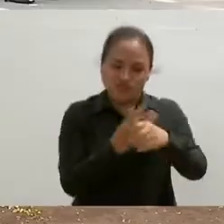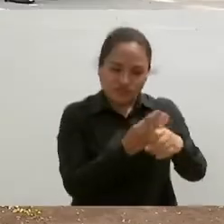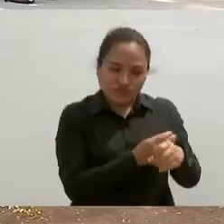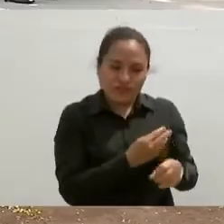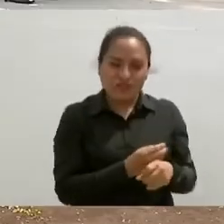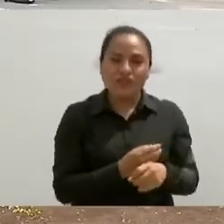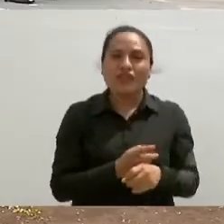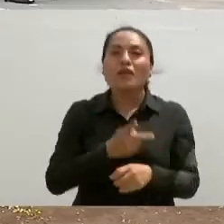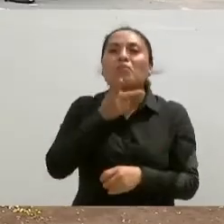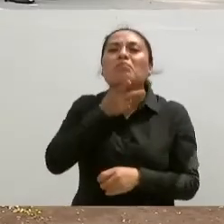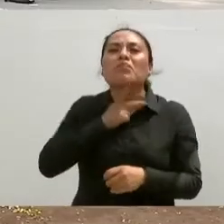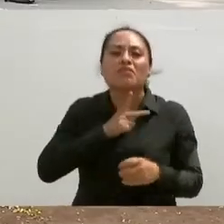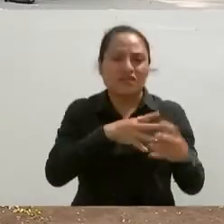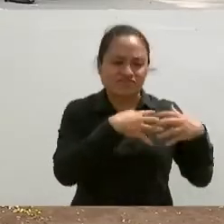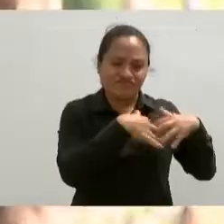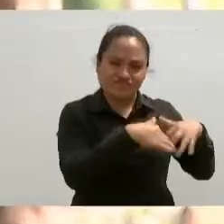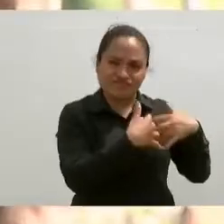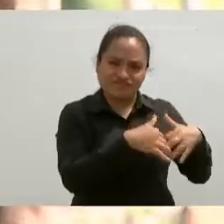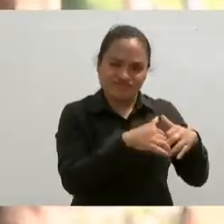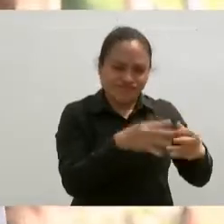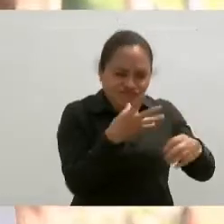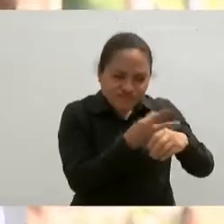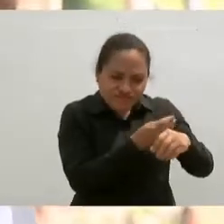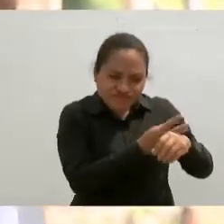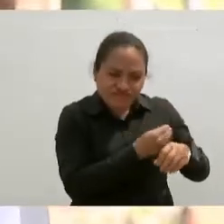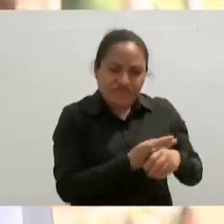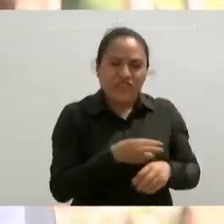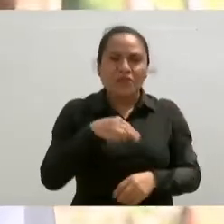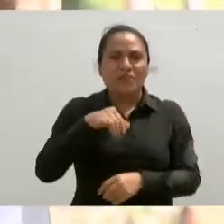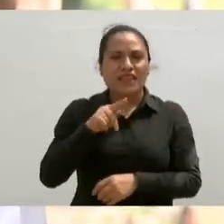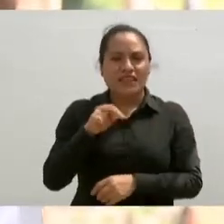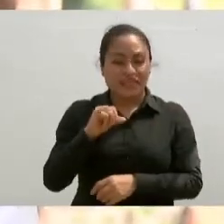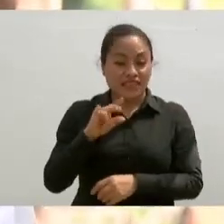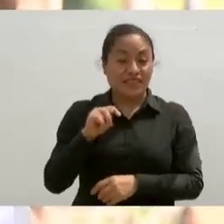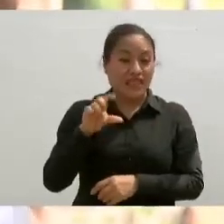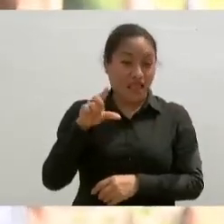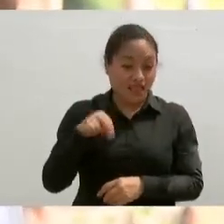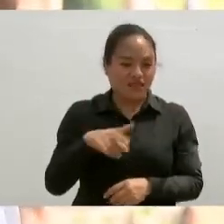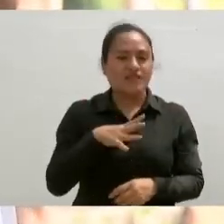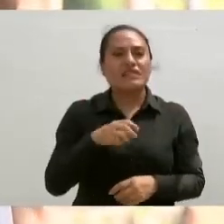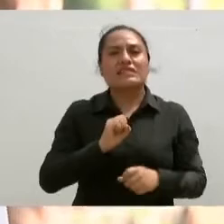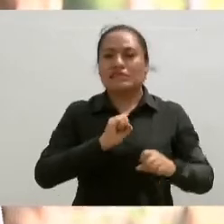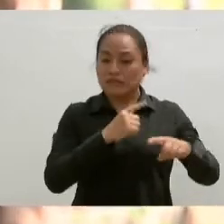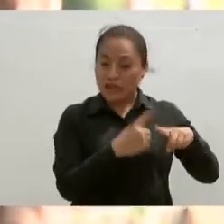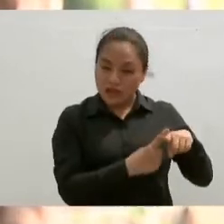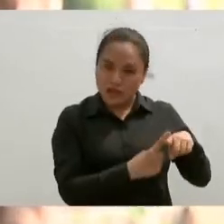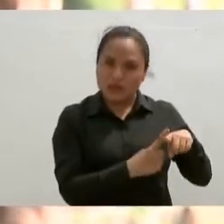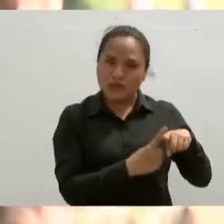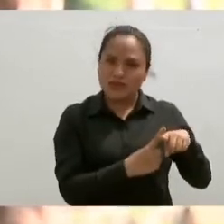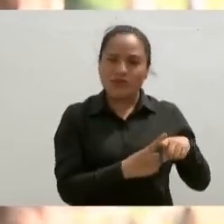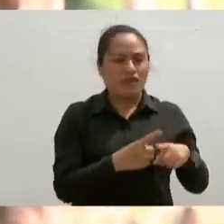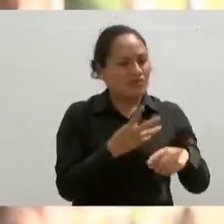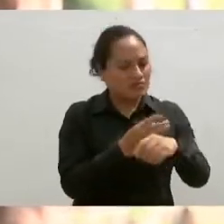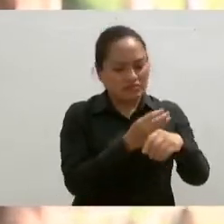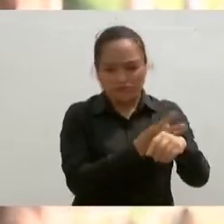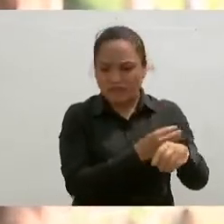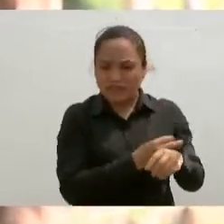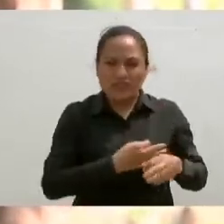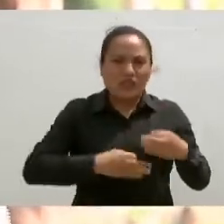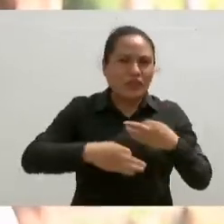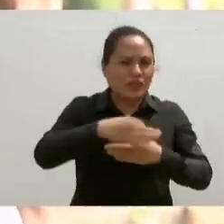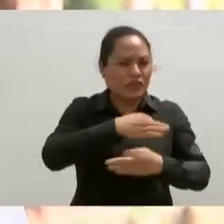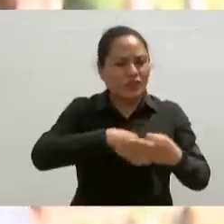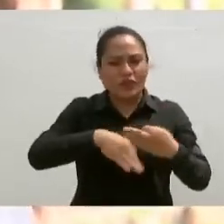dos refinerías en Minatitlán, en Salina Cruz, todo el